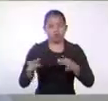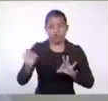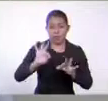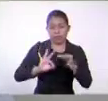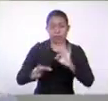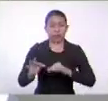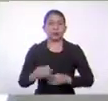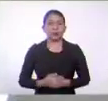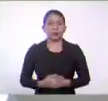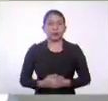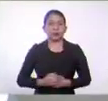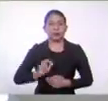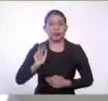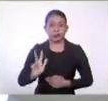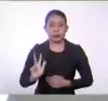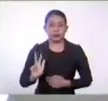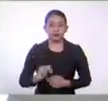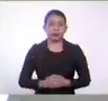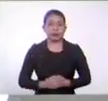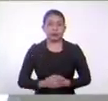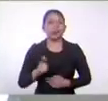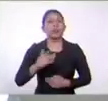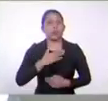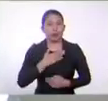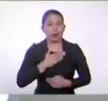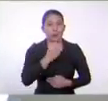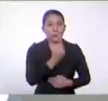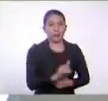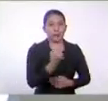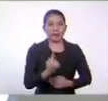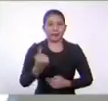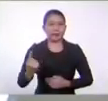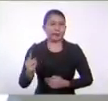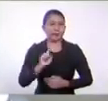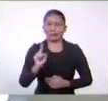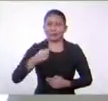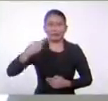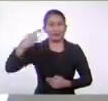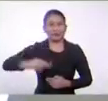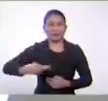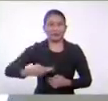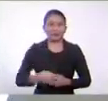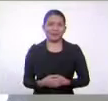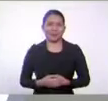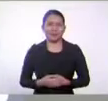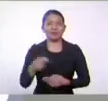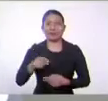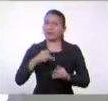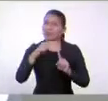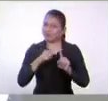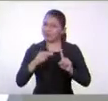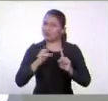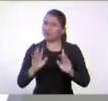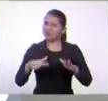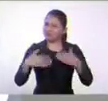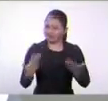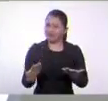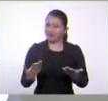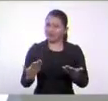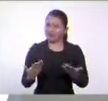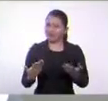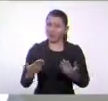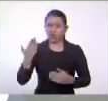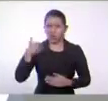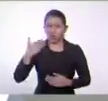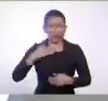3. Poseen personajes irreales. Si bien es cierto, esta es una característica básica de